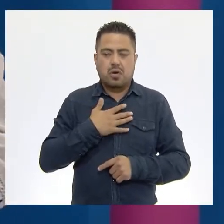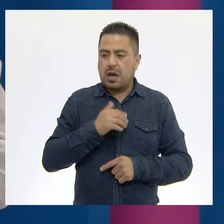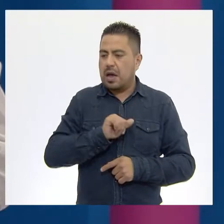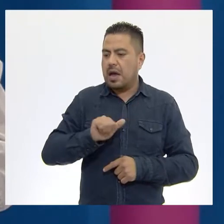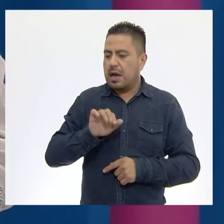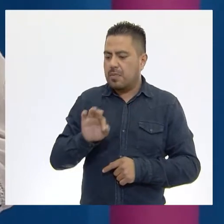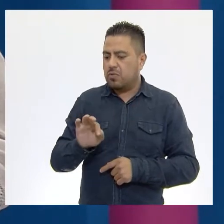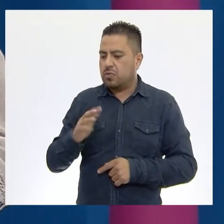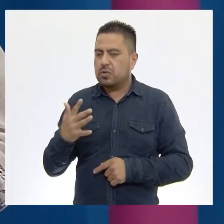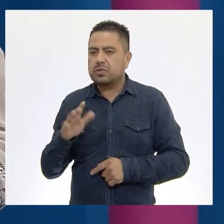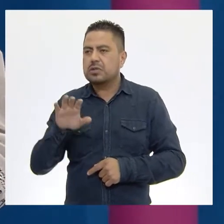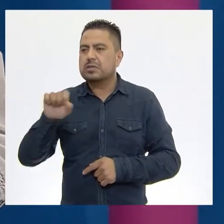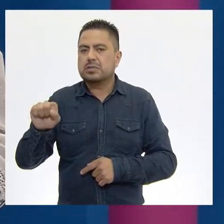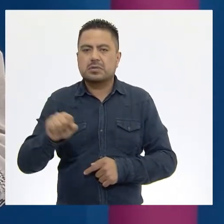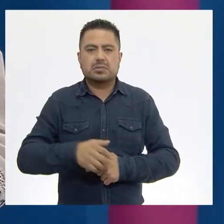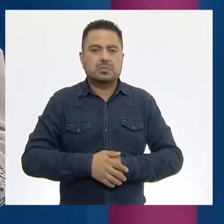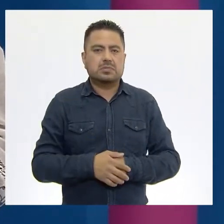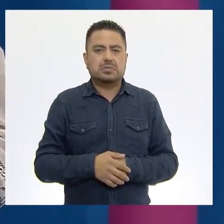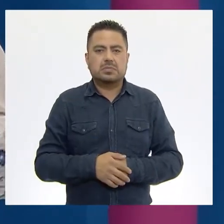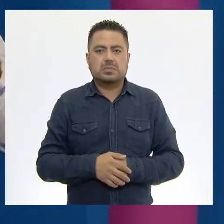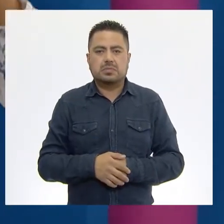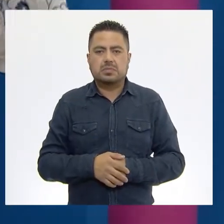a 0.5.